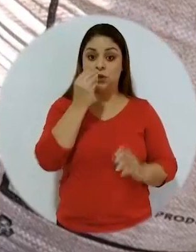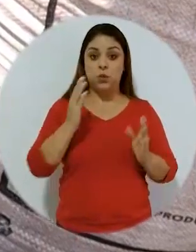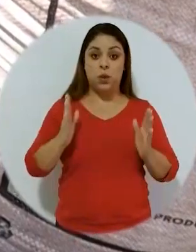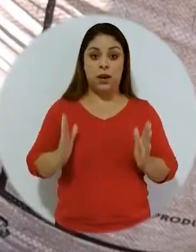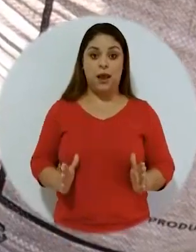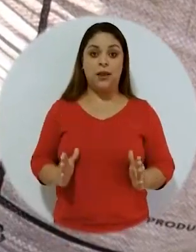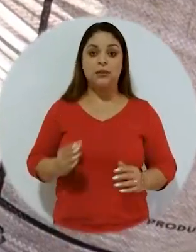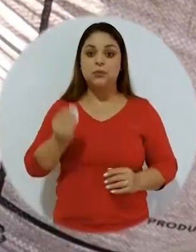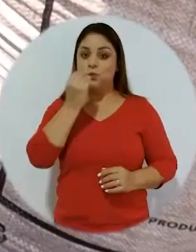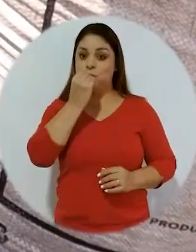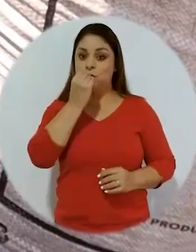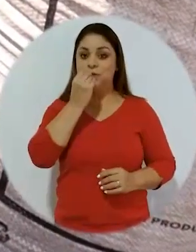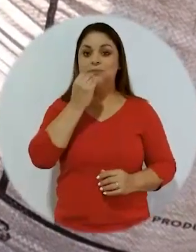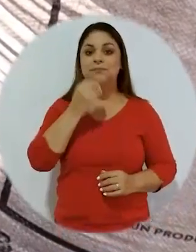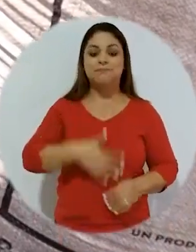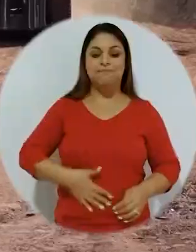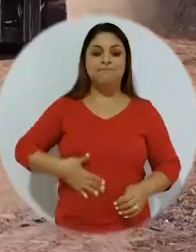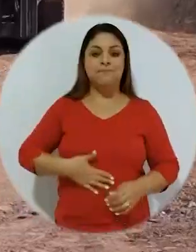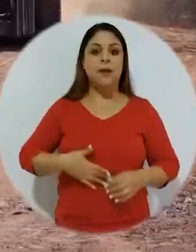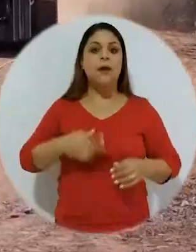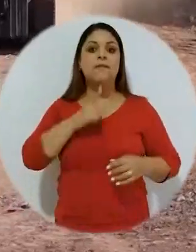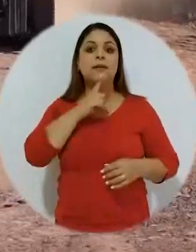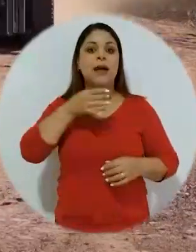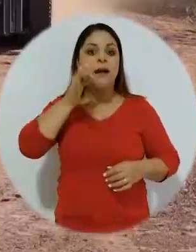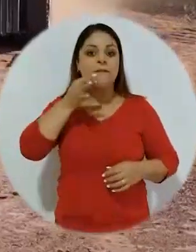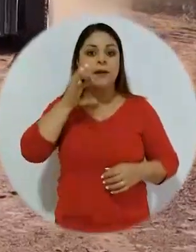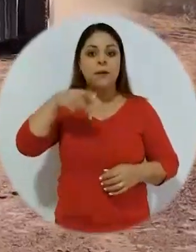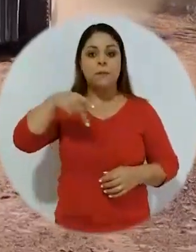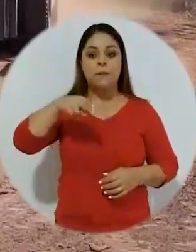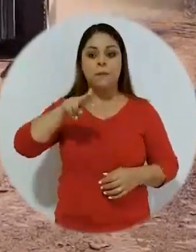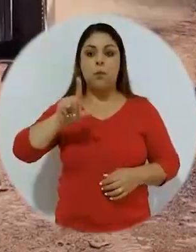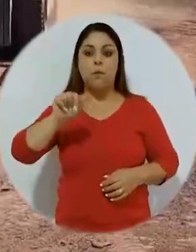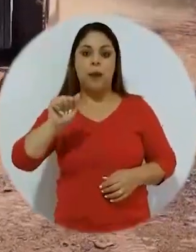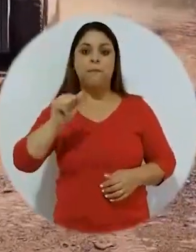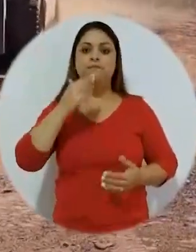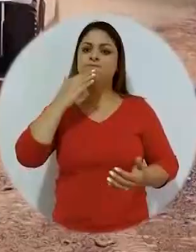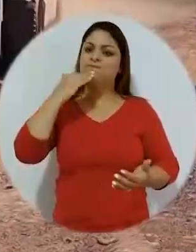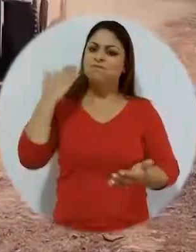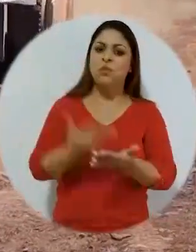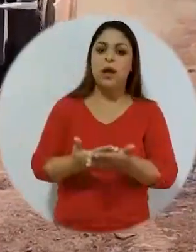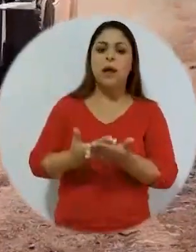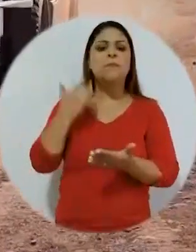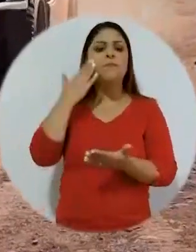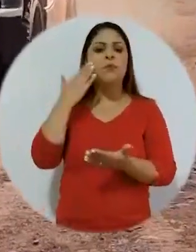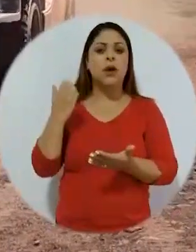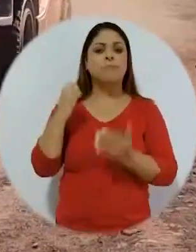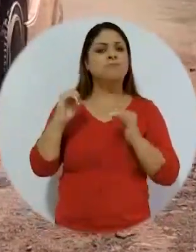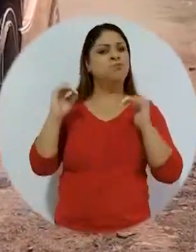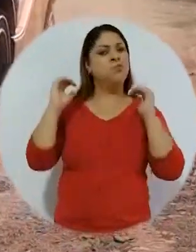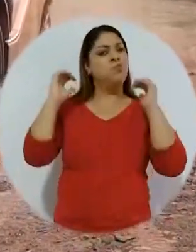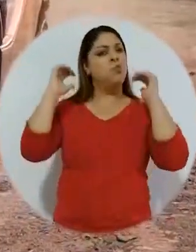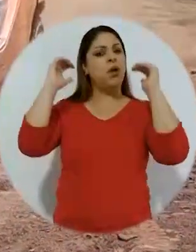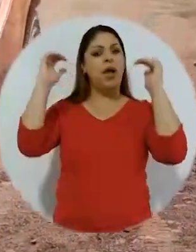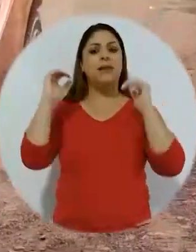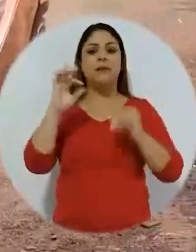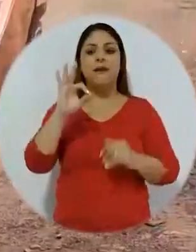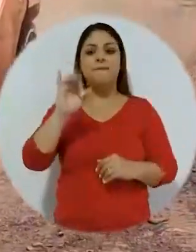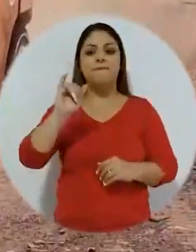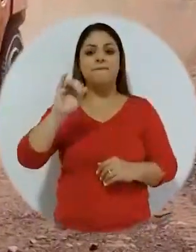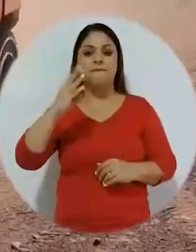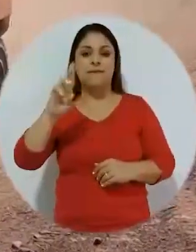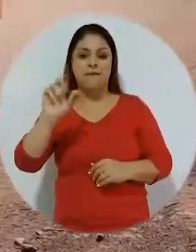de café tiene un enorme potencial. ¿Por qué? Porque la pulpa es alta en fibra, es alta en proteína. Y bueno,